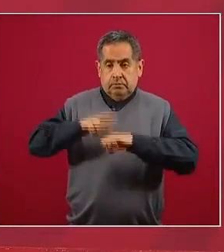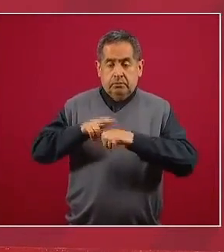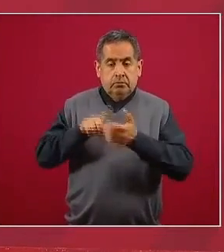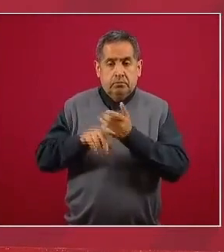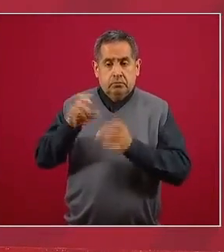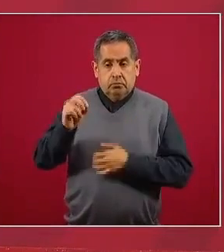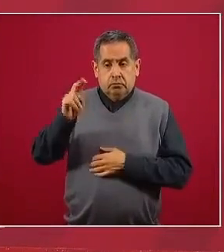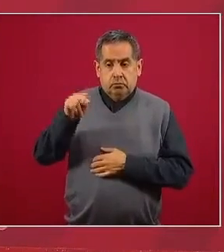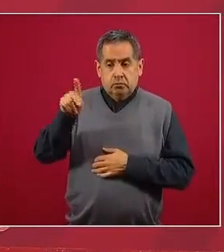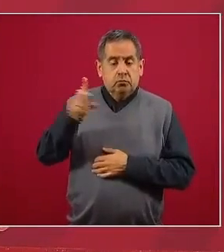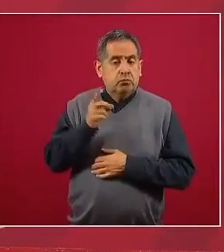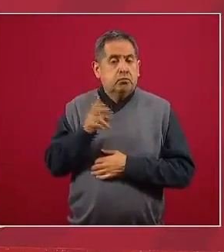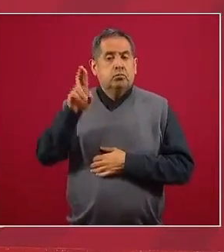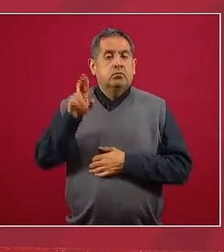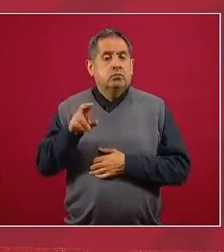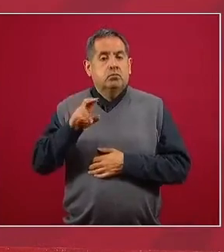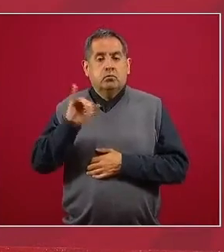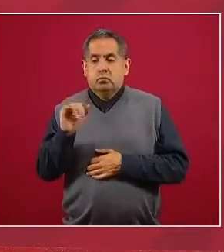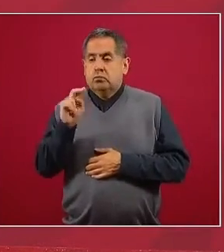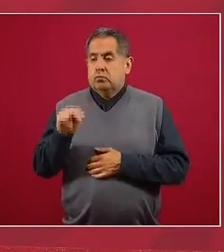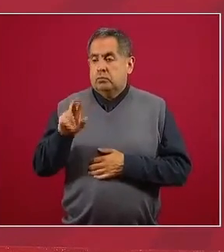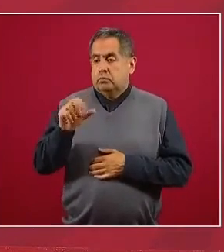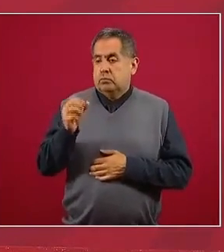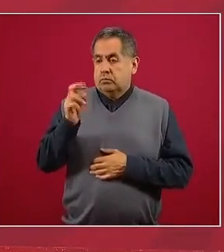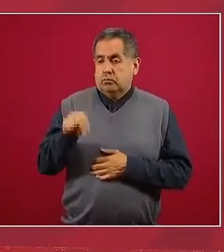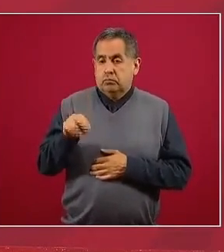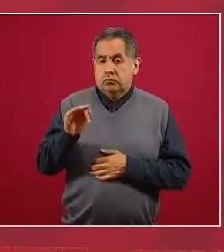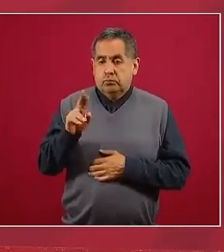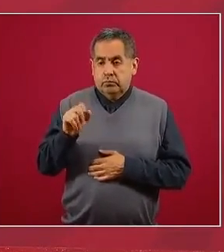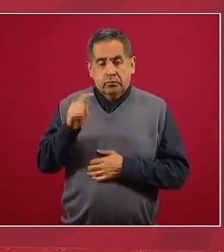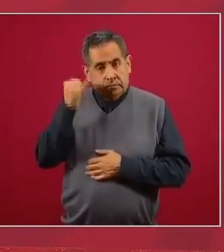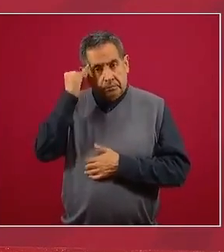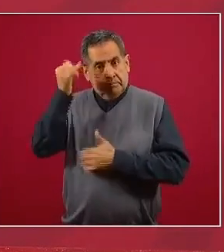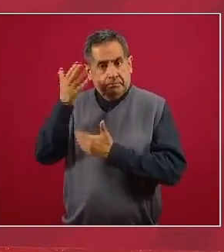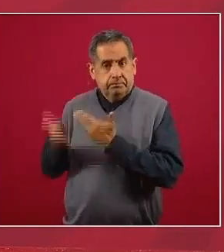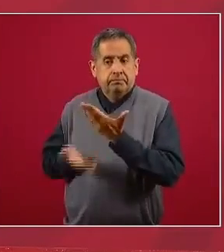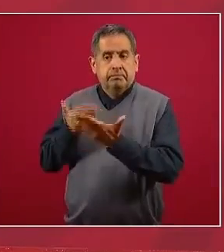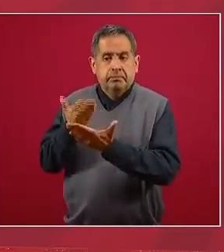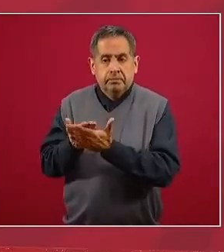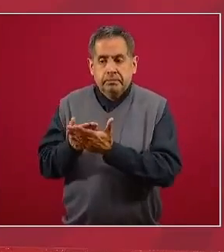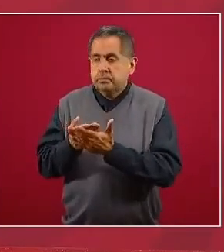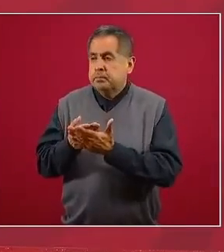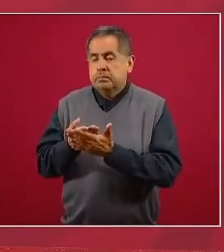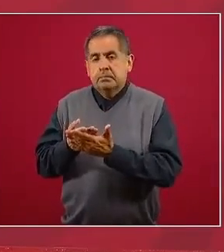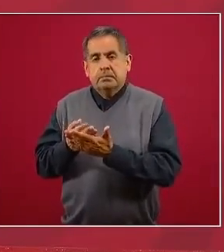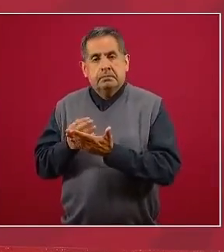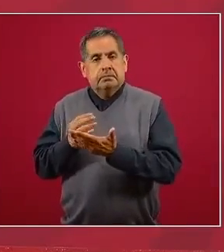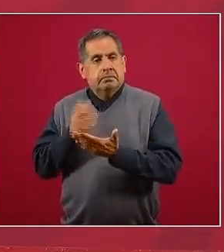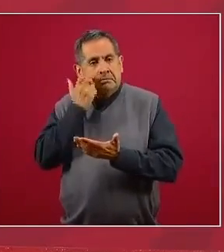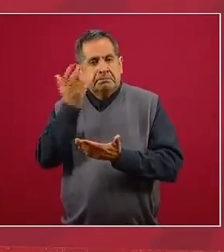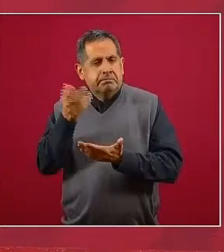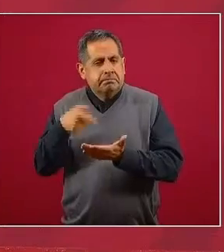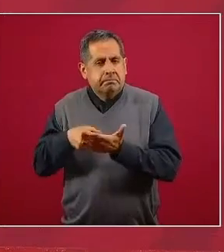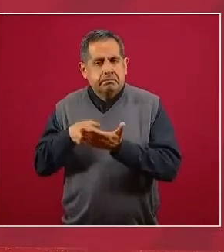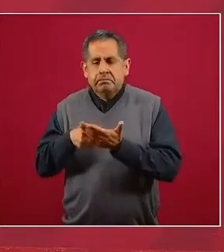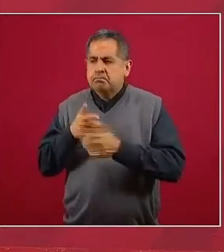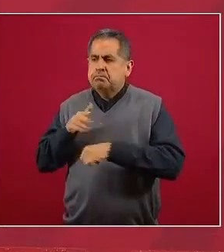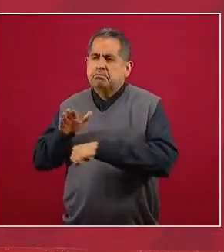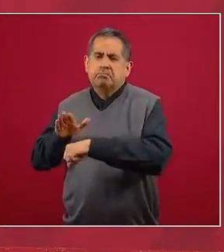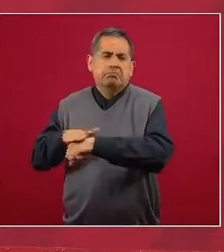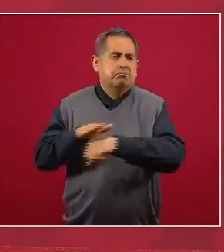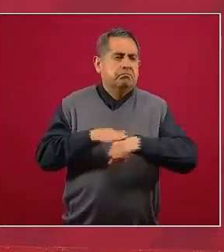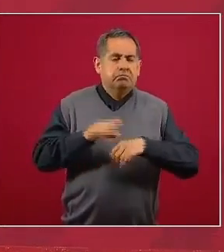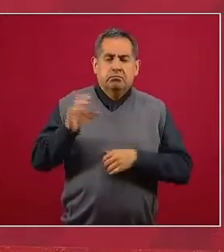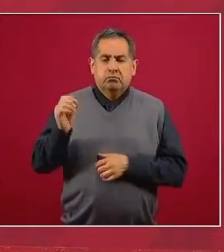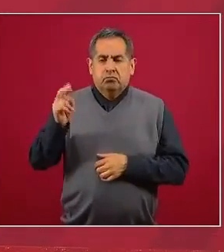Naciones Unidas, el doctor Juan Ramón de la Fuente, presentara una iniciativa de resolución llamando al sistema de